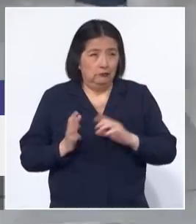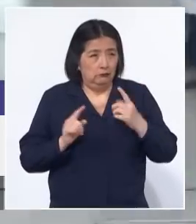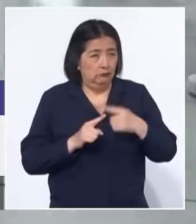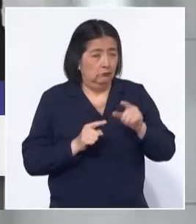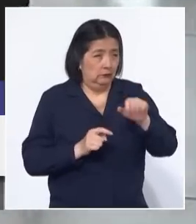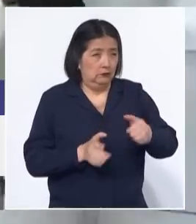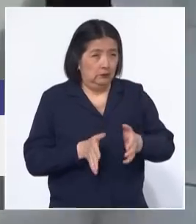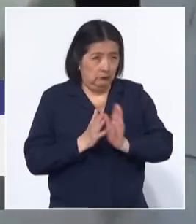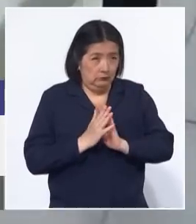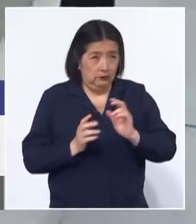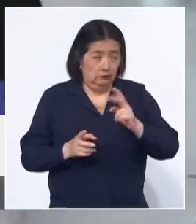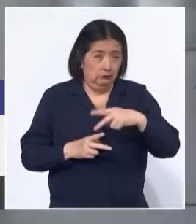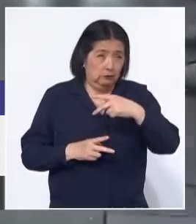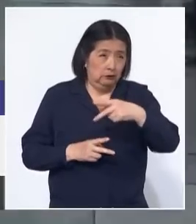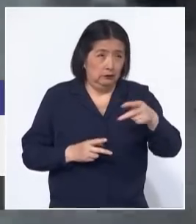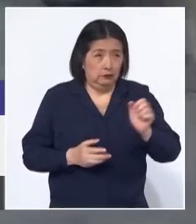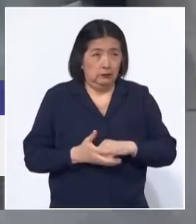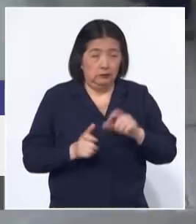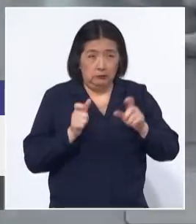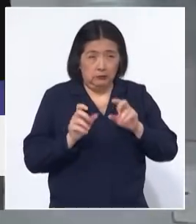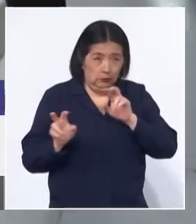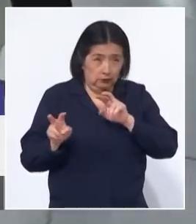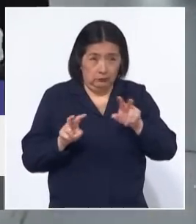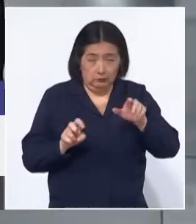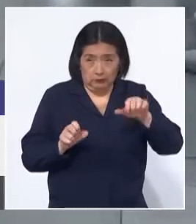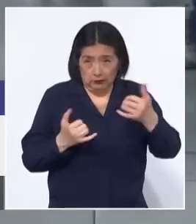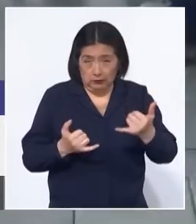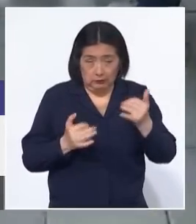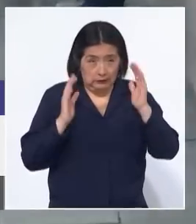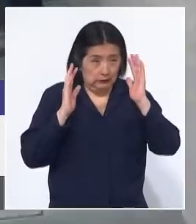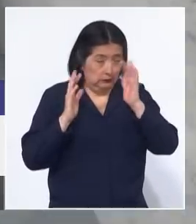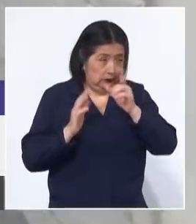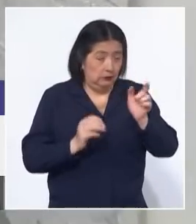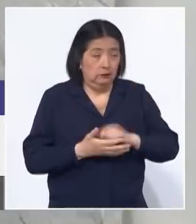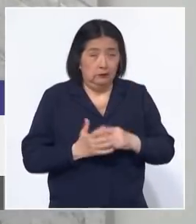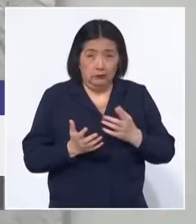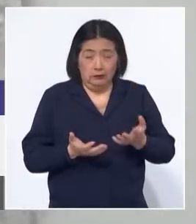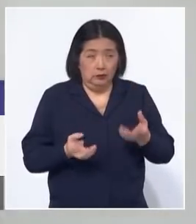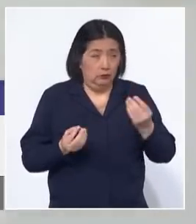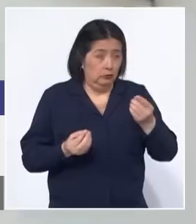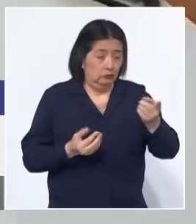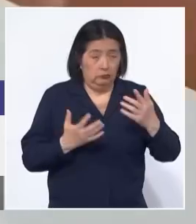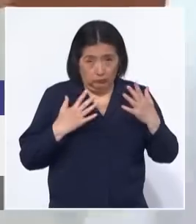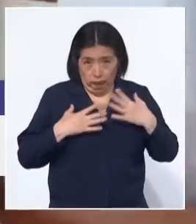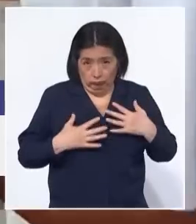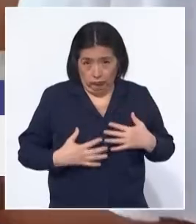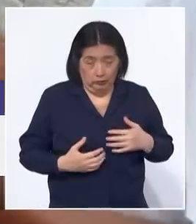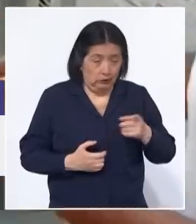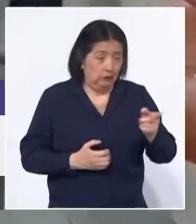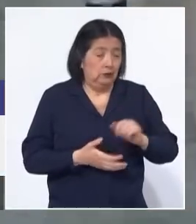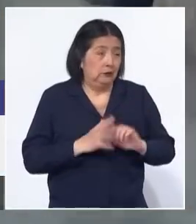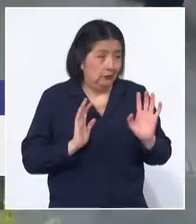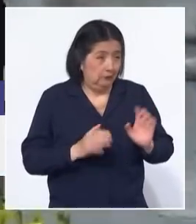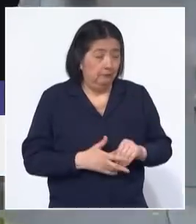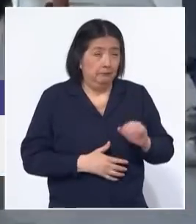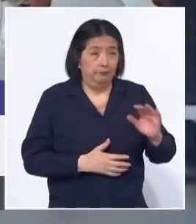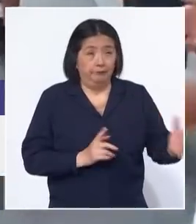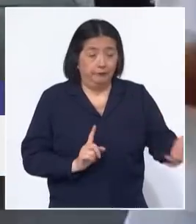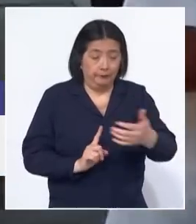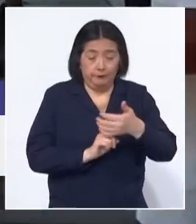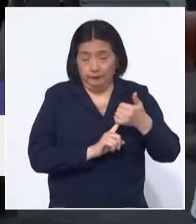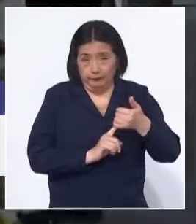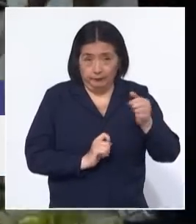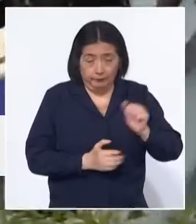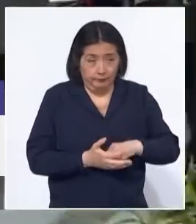sí pedirle a los vecinos, a quienes estén viendo este enlace, que estén atentos a la descripción física de esta menor, que, como les decimos, ha sido